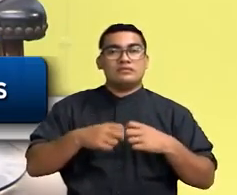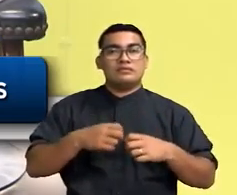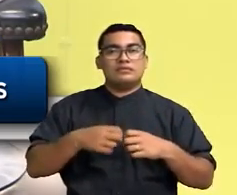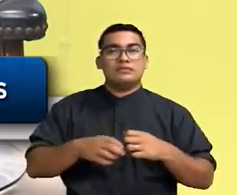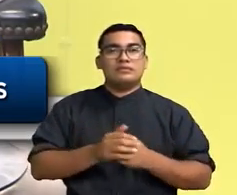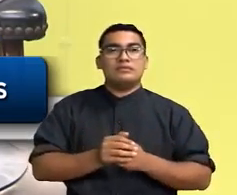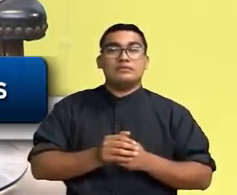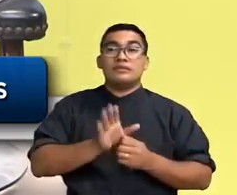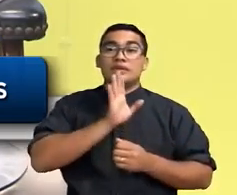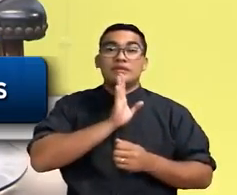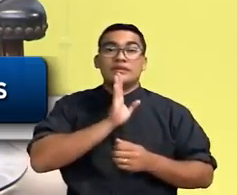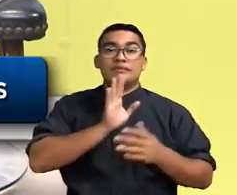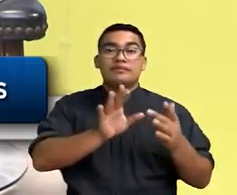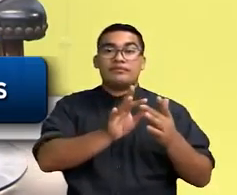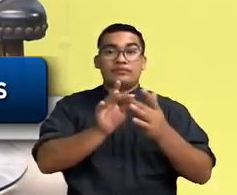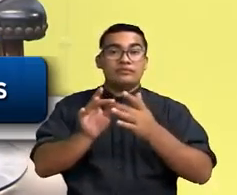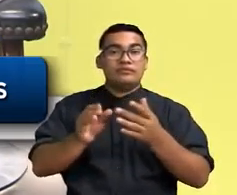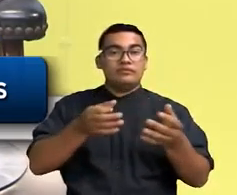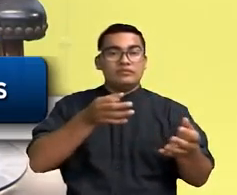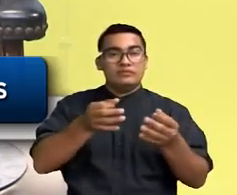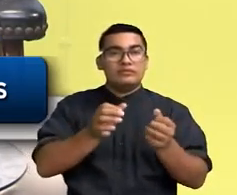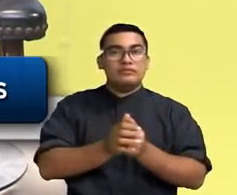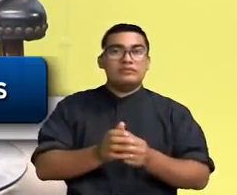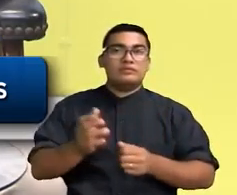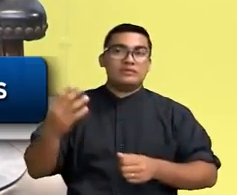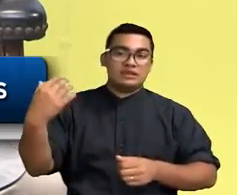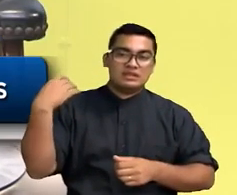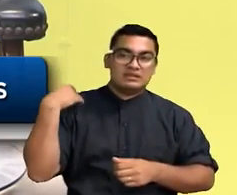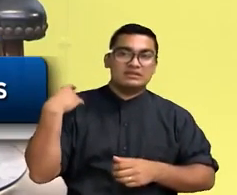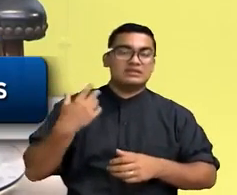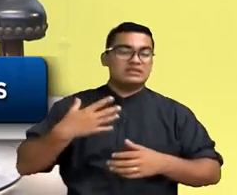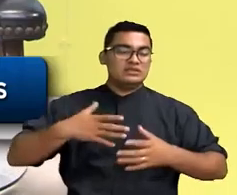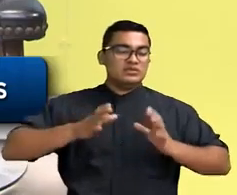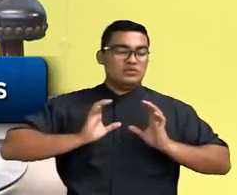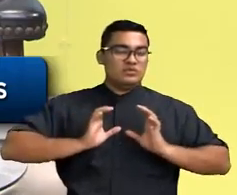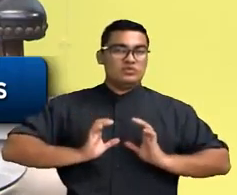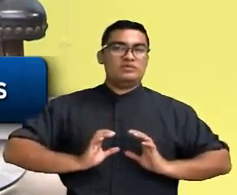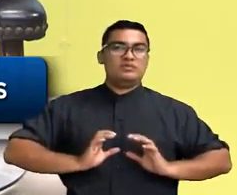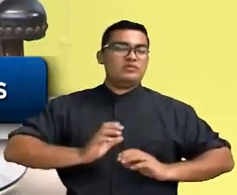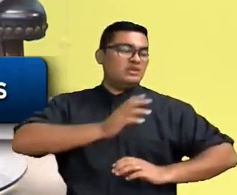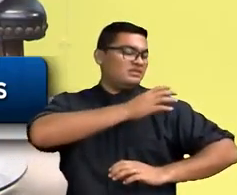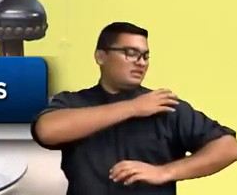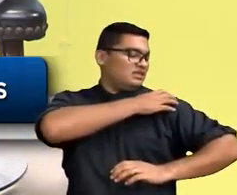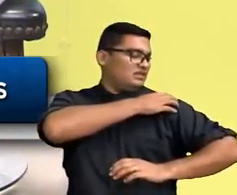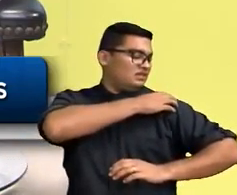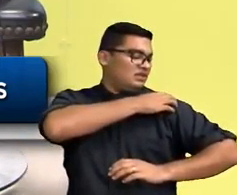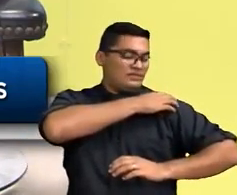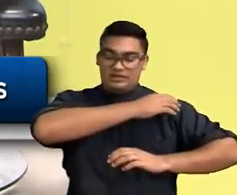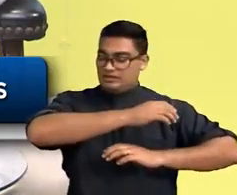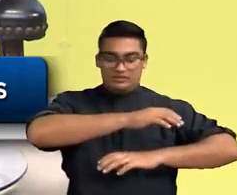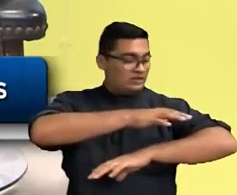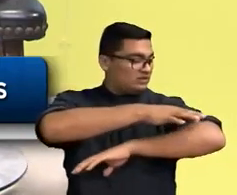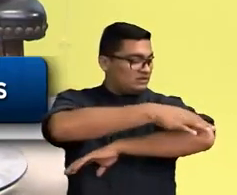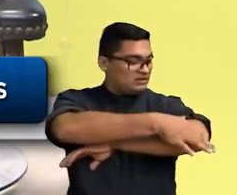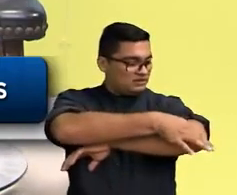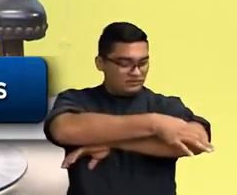hablar específicamente las del hombro, las del miembro inferior, superior, que vemos que de